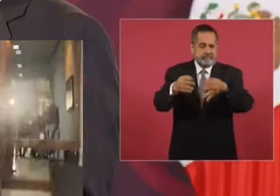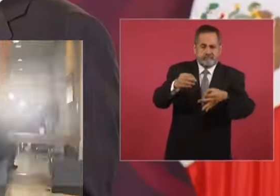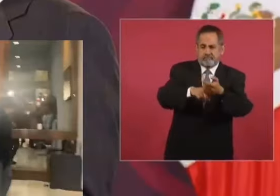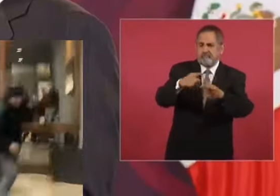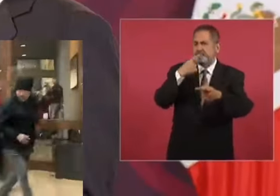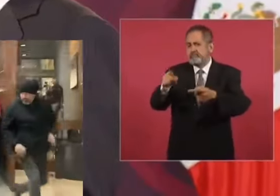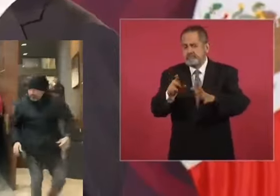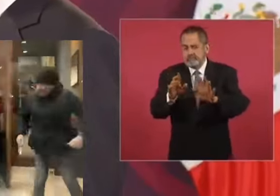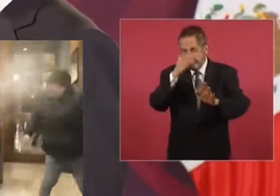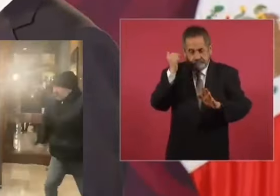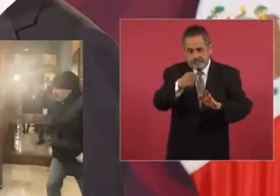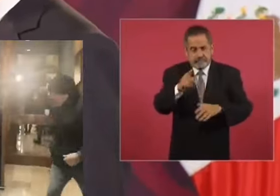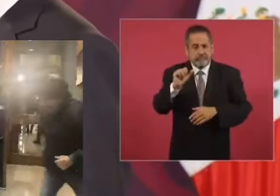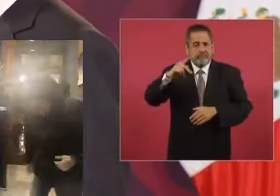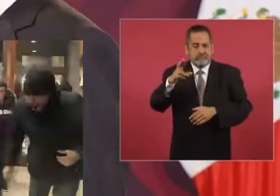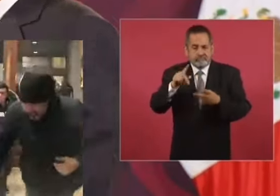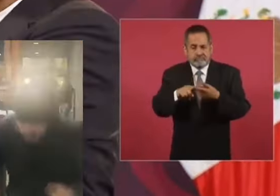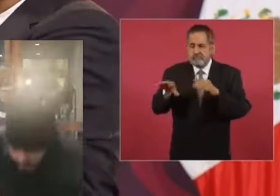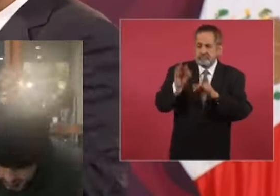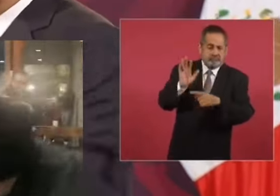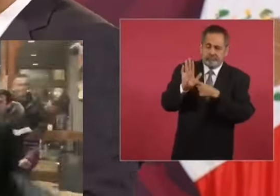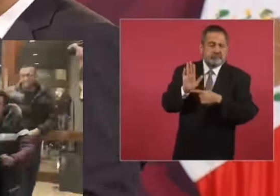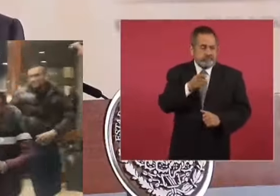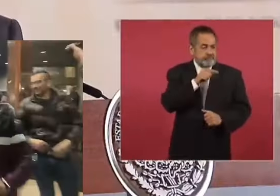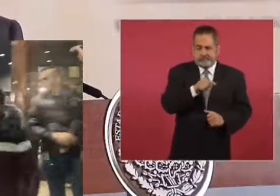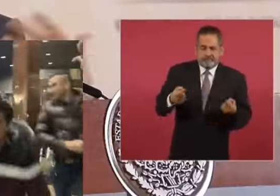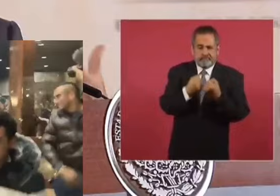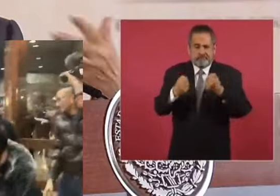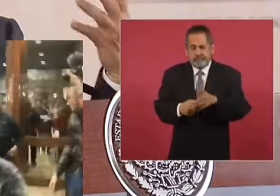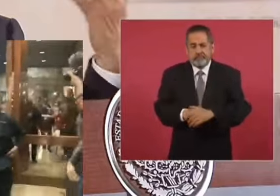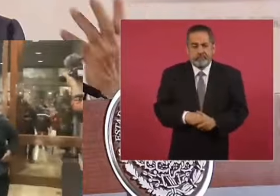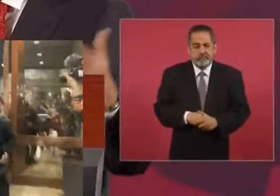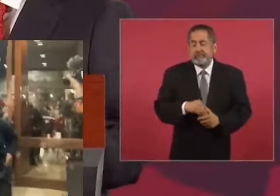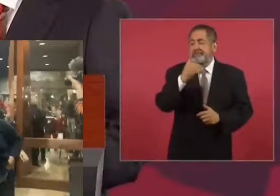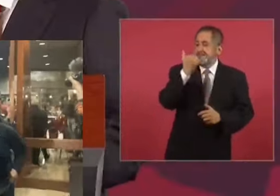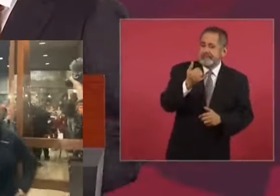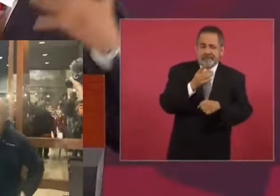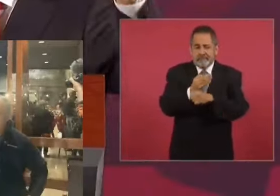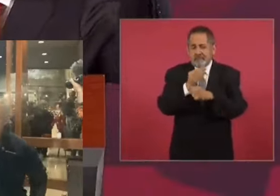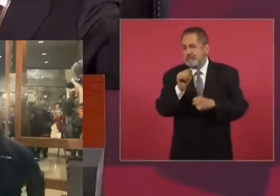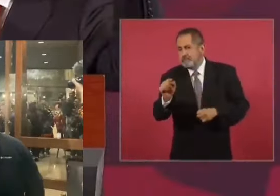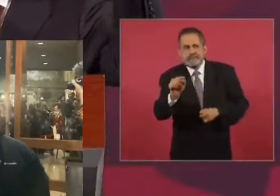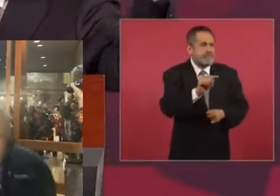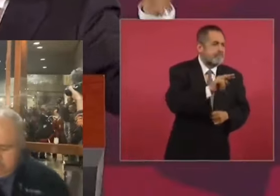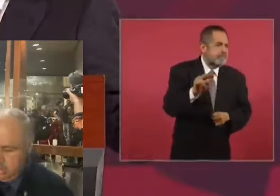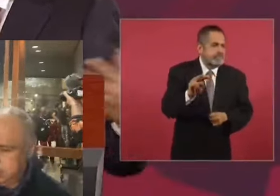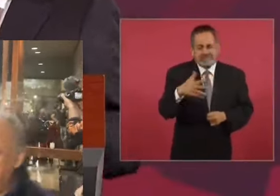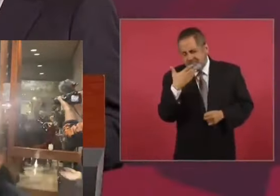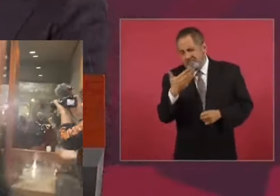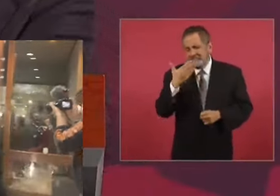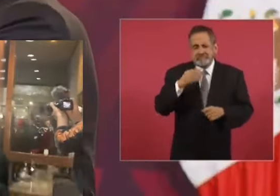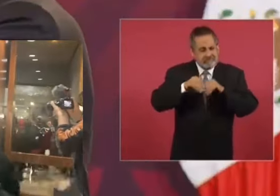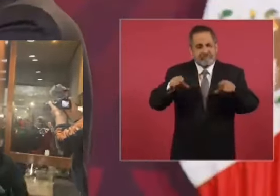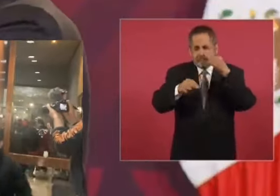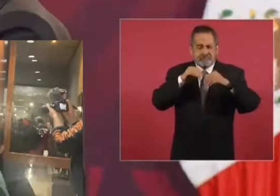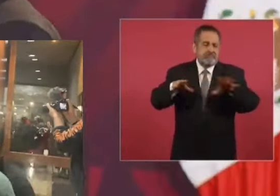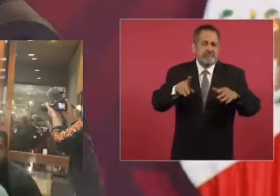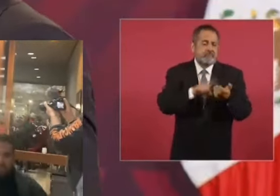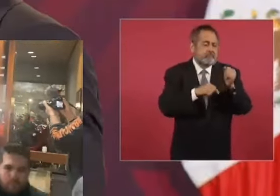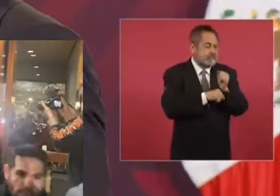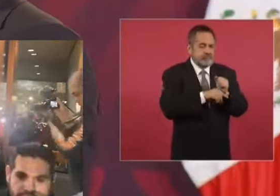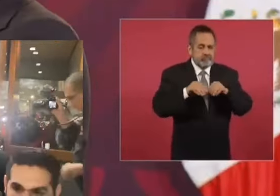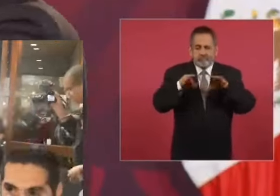judiciales, si proceden amparos, recursos, o sea, hay que esperarlos. Y está sucediendo algo que es bueno también que se sepa, ¿no? Porque si no, se